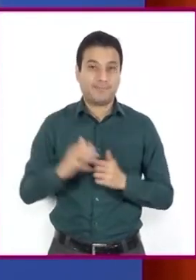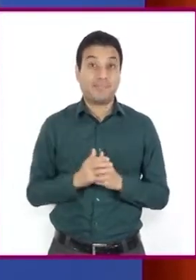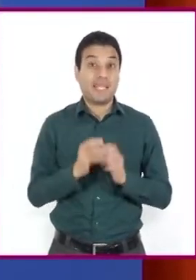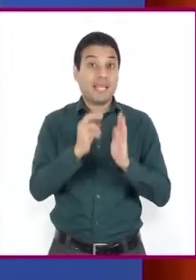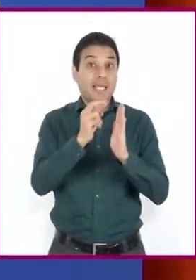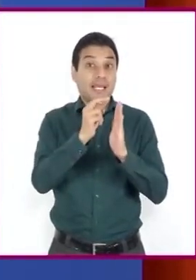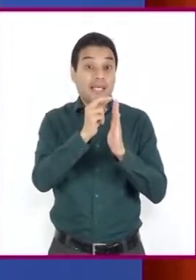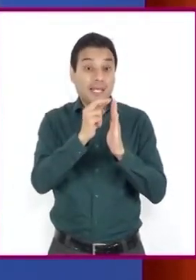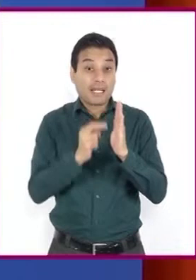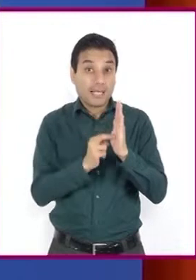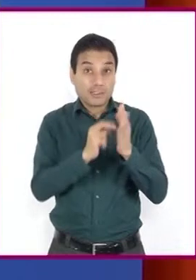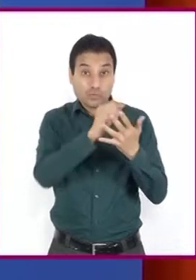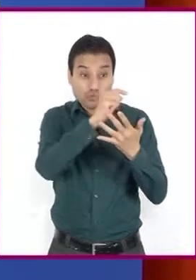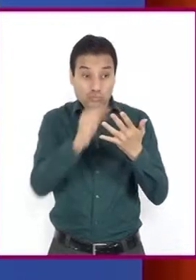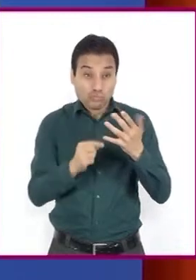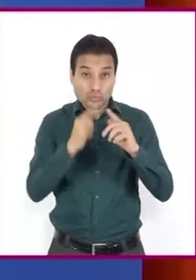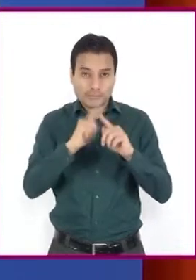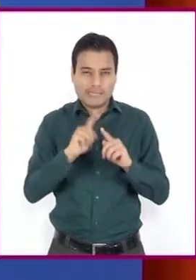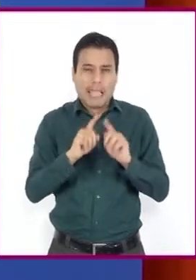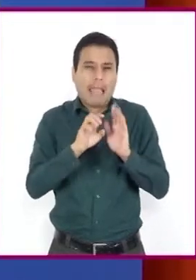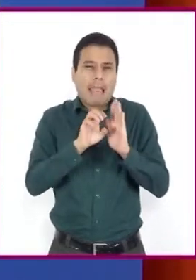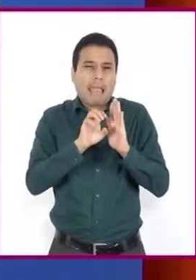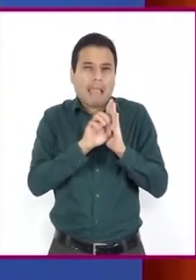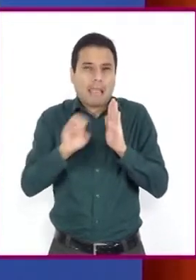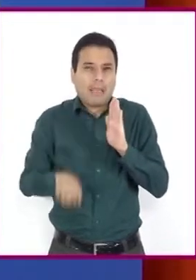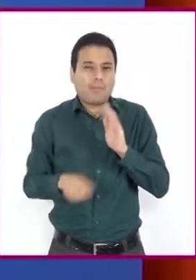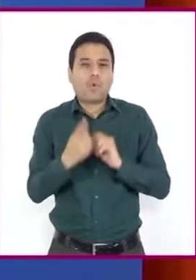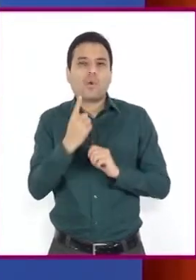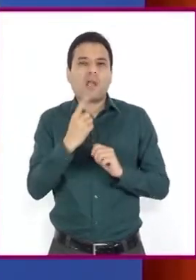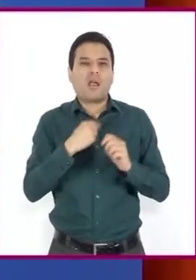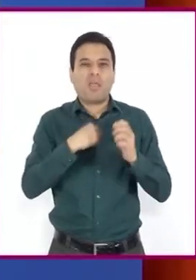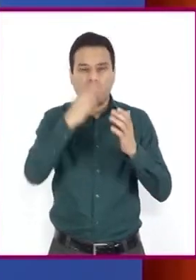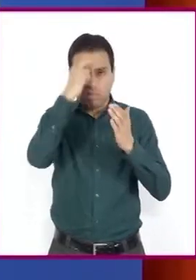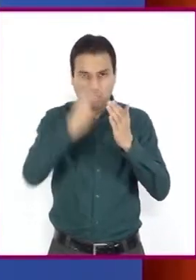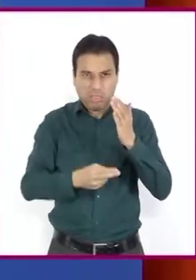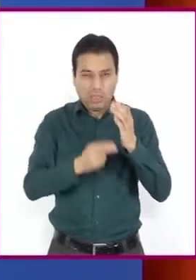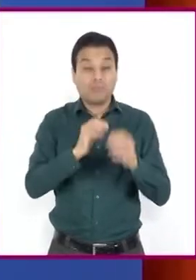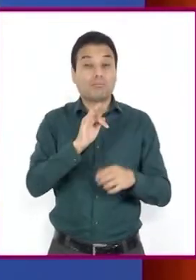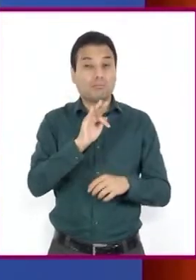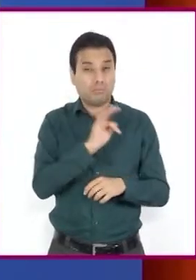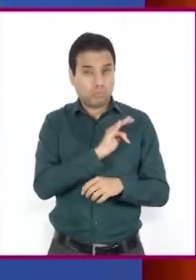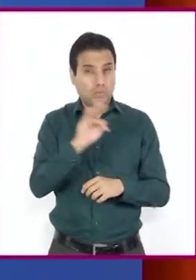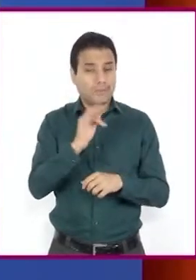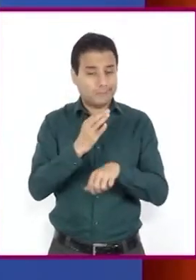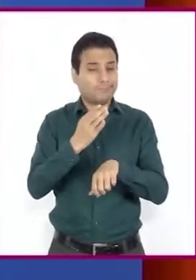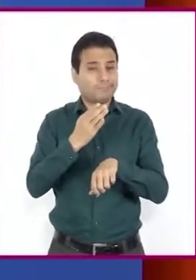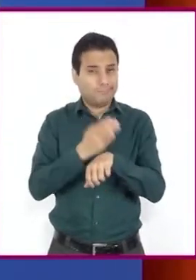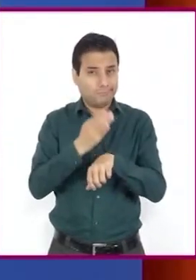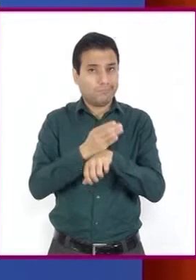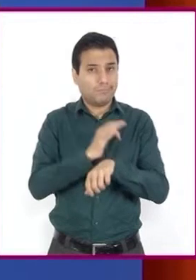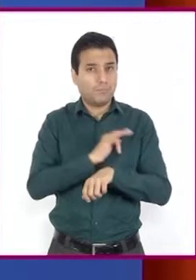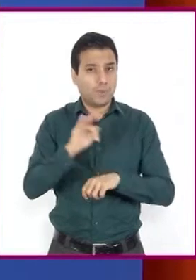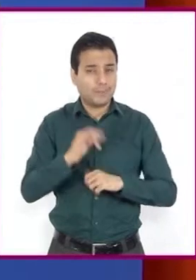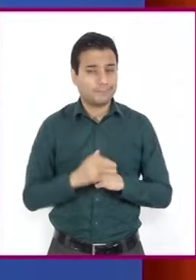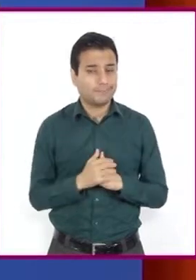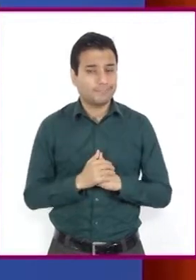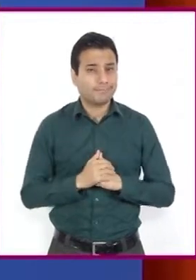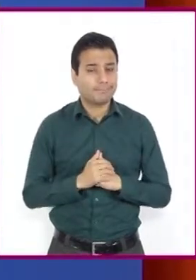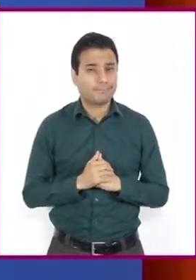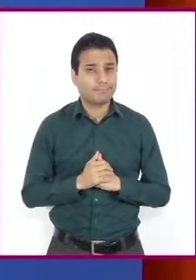más puntuales. La ruptura de una regla puede implicar algún tipo de sanción dentro del grupo donde su aplicación es